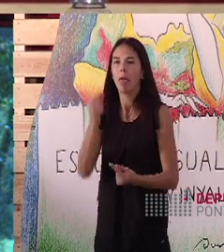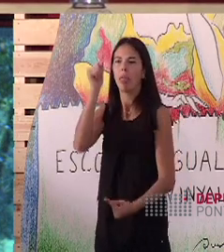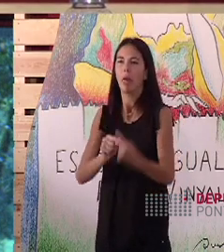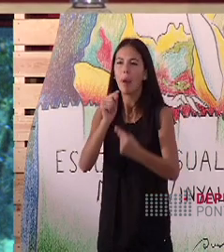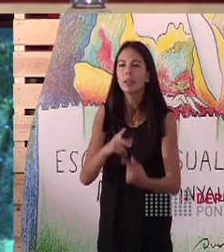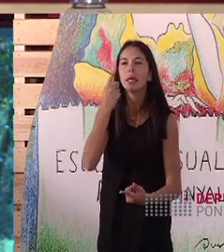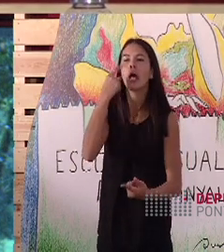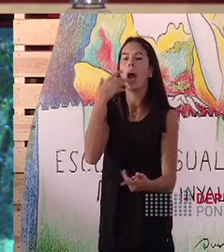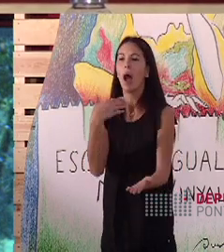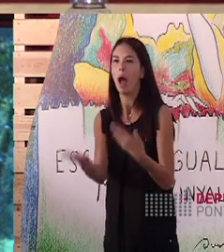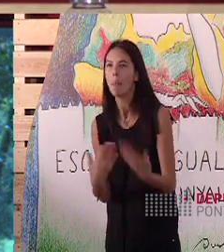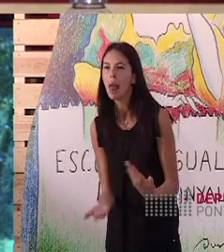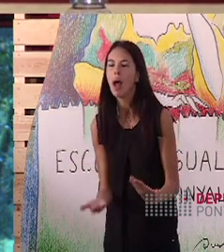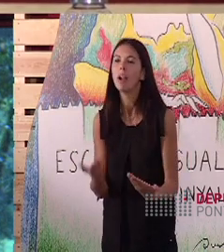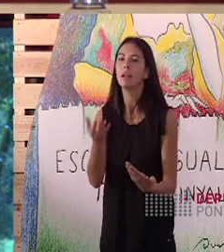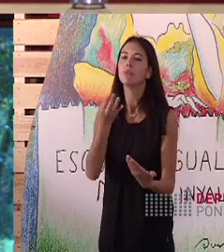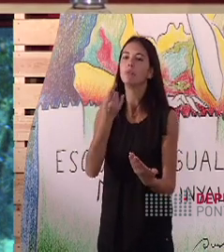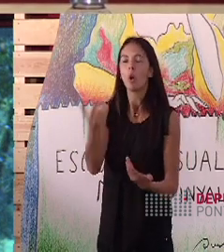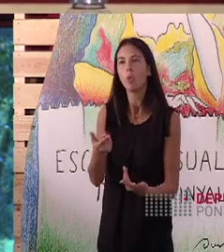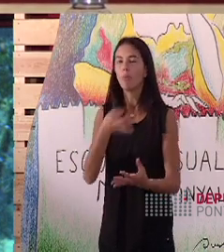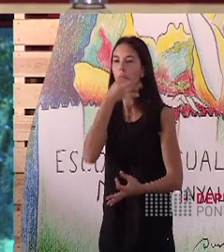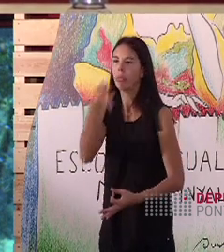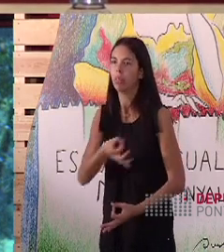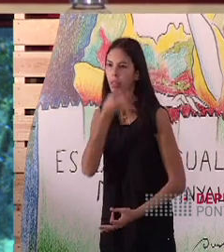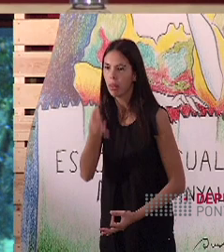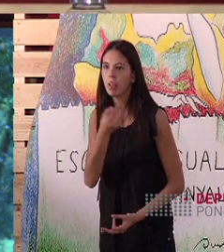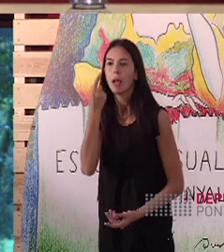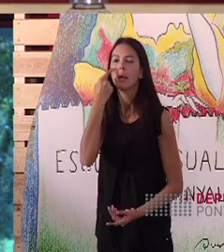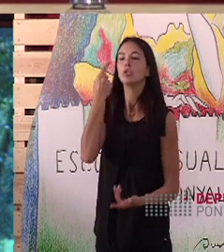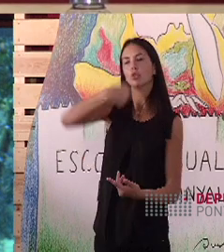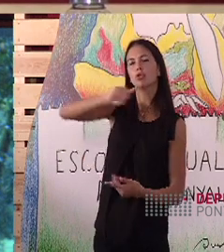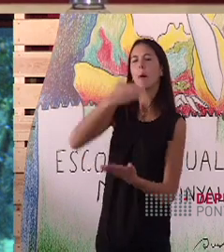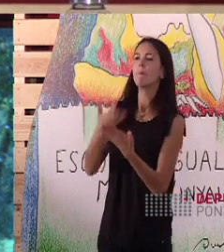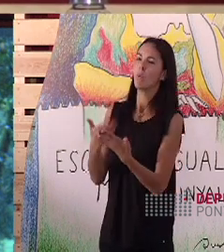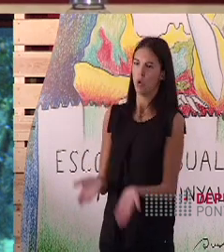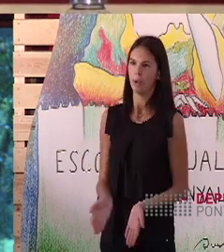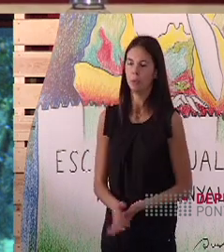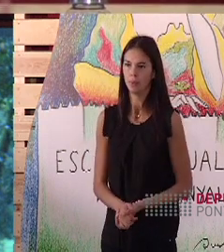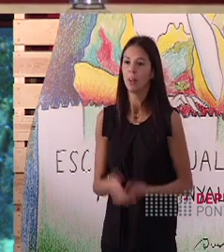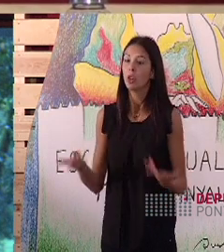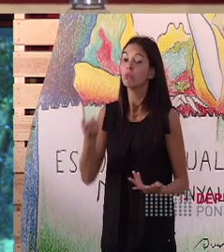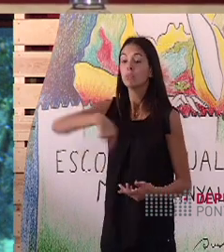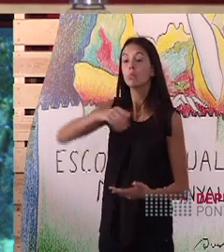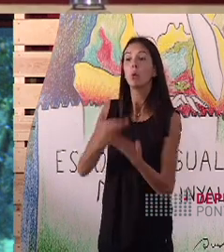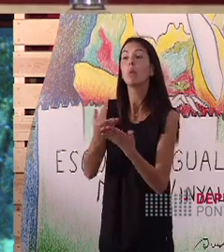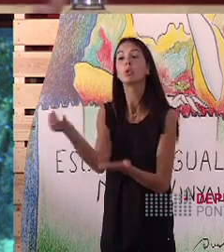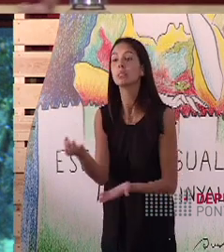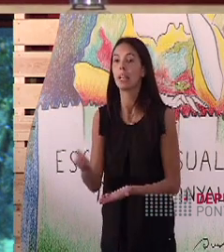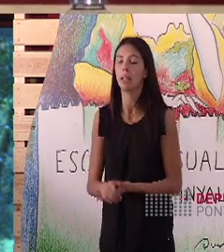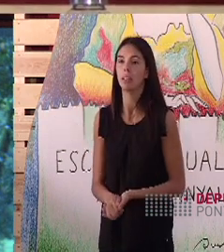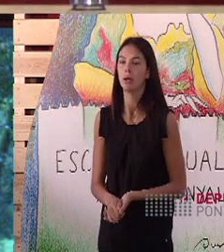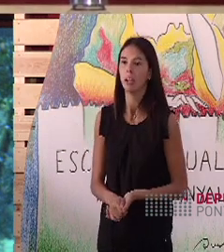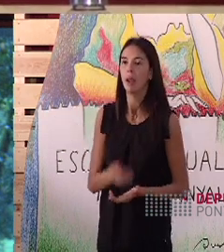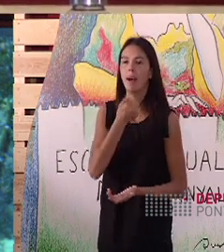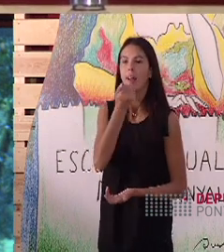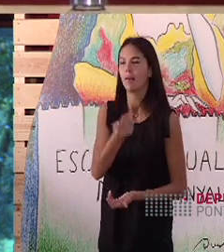imos a falar, imos a dialogar, imos a propoñer. E que propoñemos? Pois